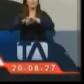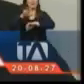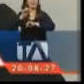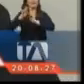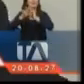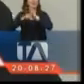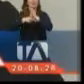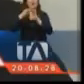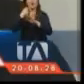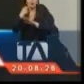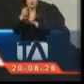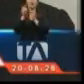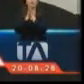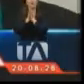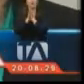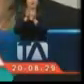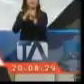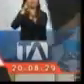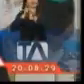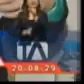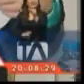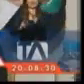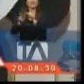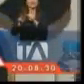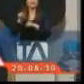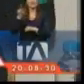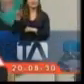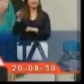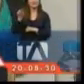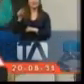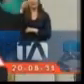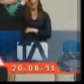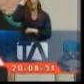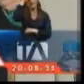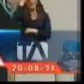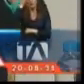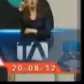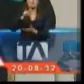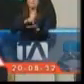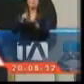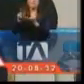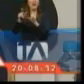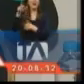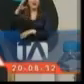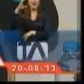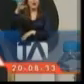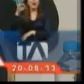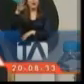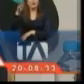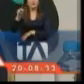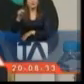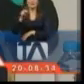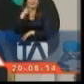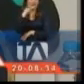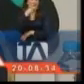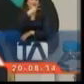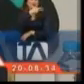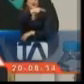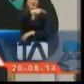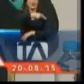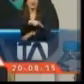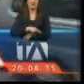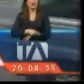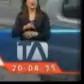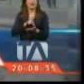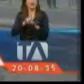utilizó como argumento para pedirle la renuncia una supuesta deuda en mora con la CFN que no es cierta, pues aseguró que